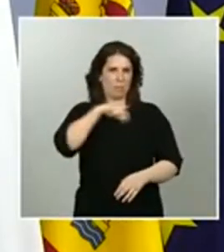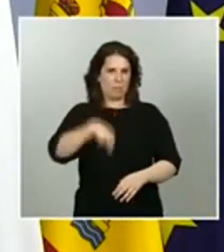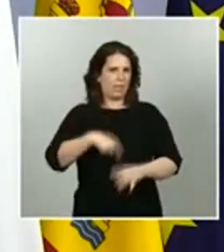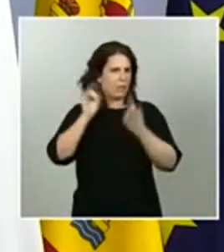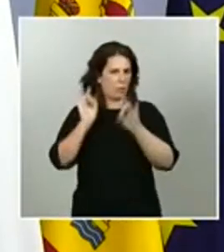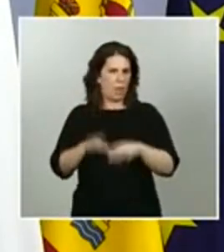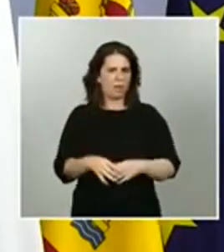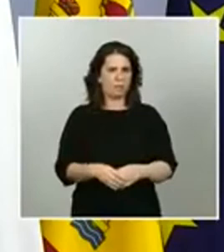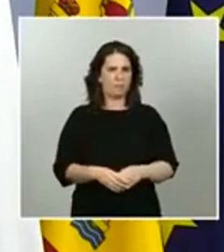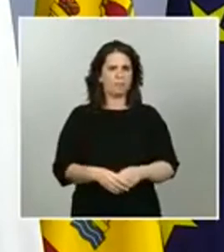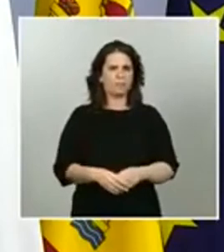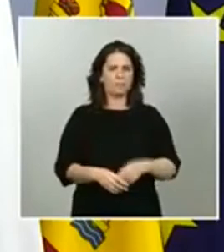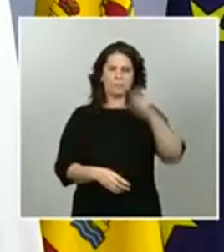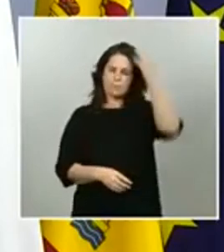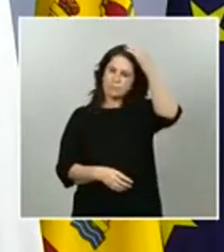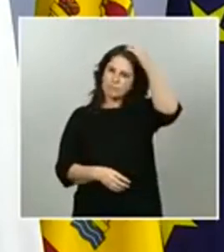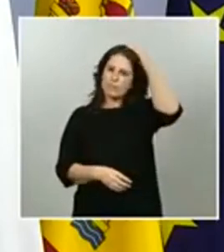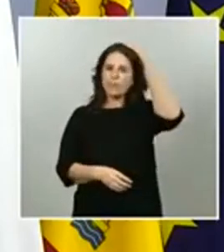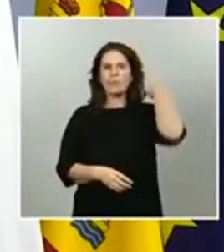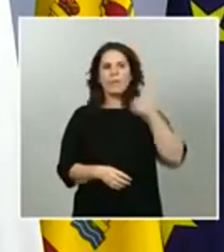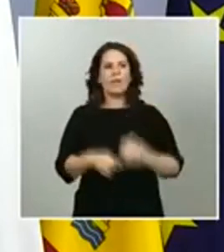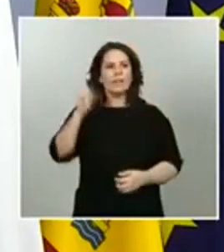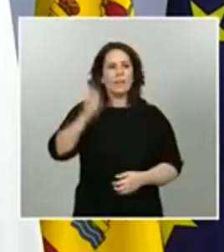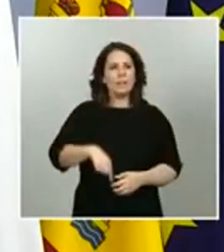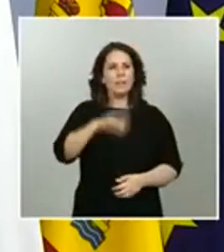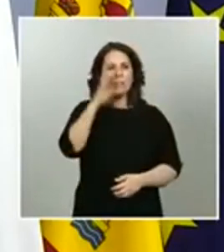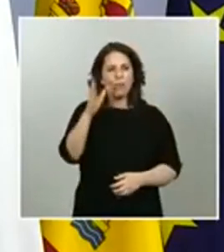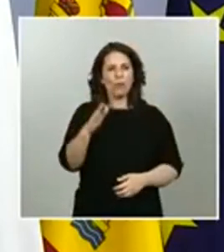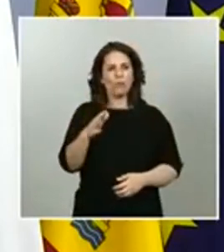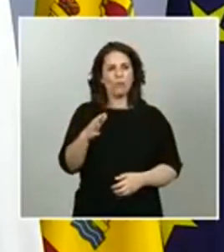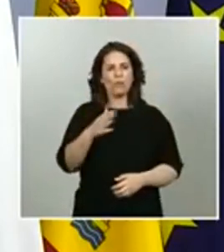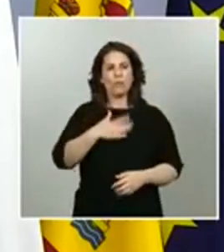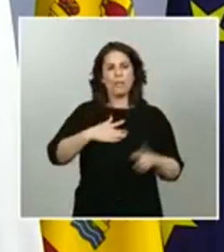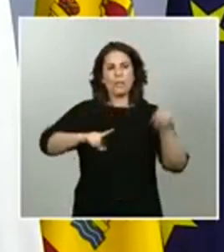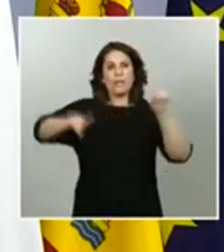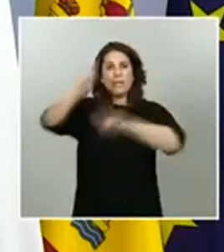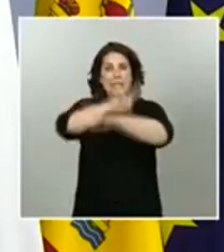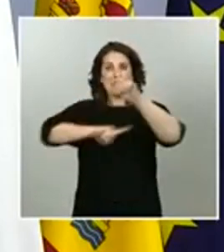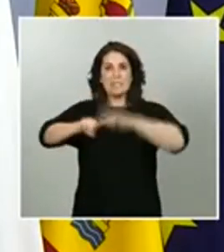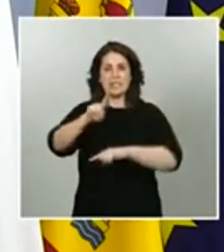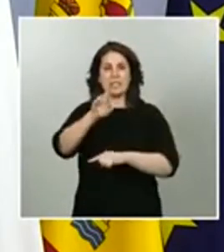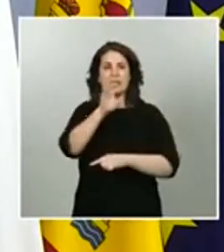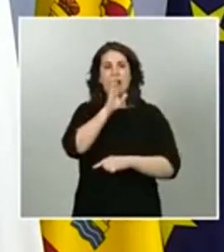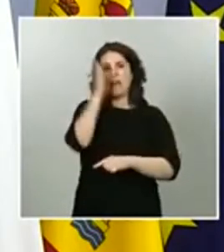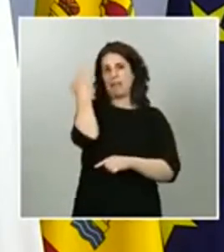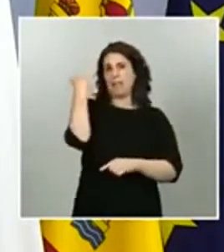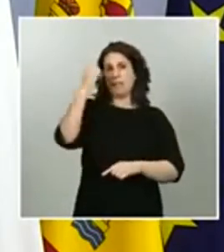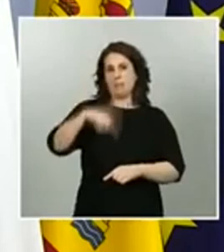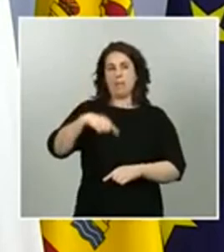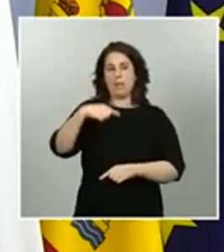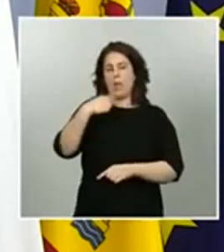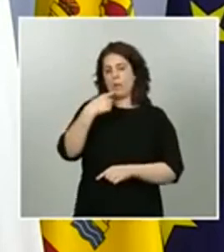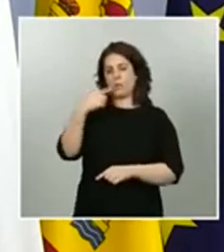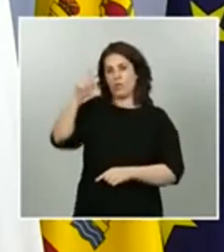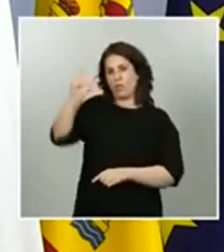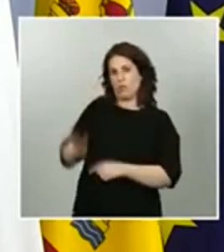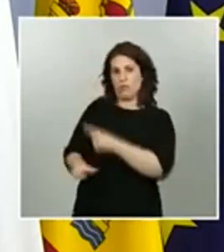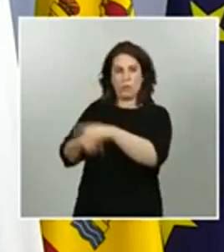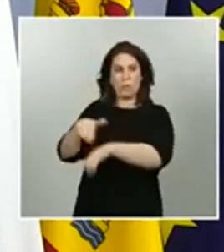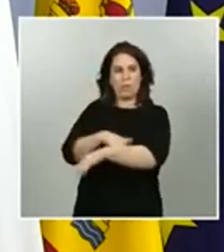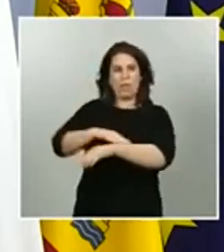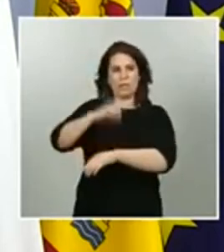lugar, porque la naturaleza de la crisis, como bien ha dicho antes el primer ministro Conte, es de preservar y fortalecer el mercado